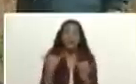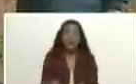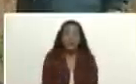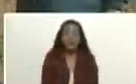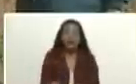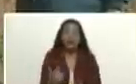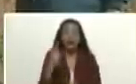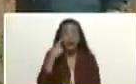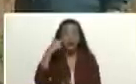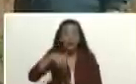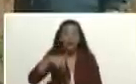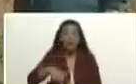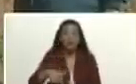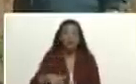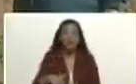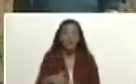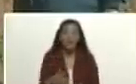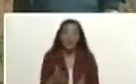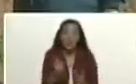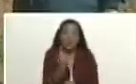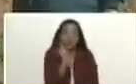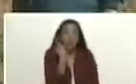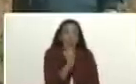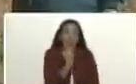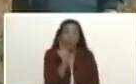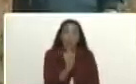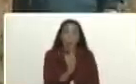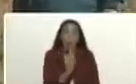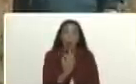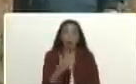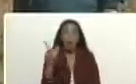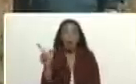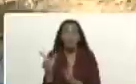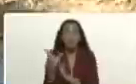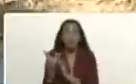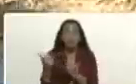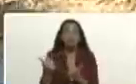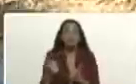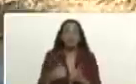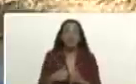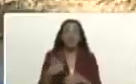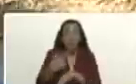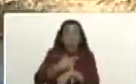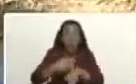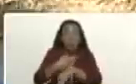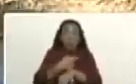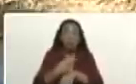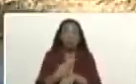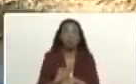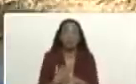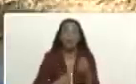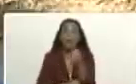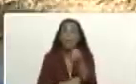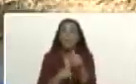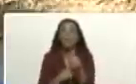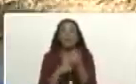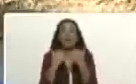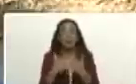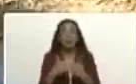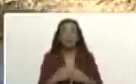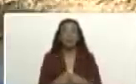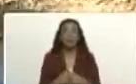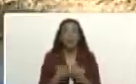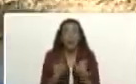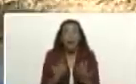que estamos nos quedamos solos con el partido pero aquí tenemos un gobernador que nos está apoyando ya que